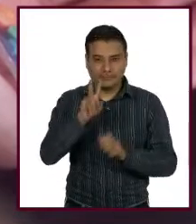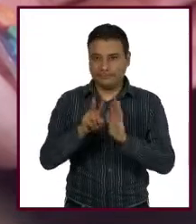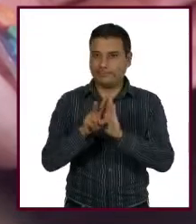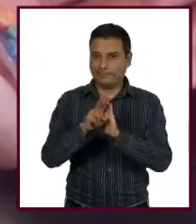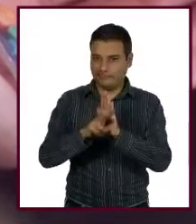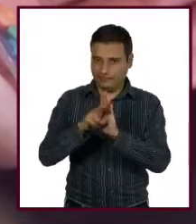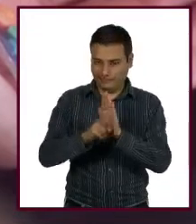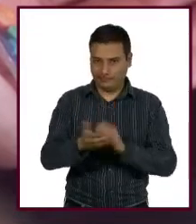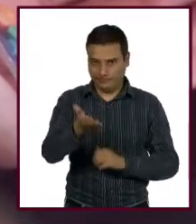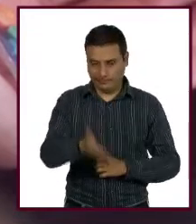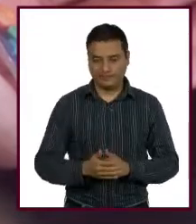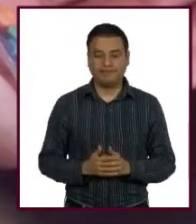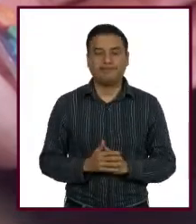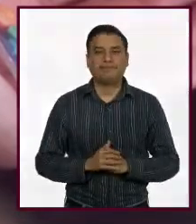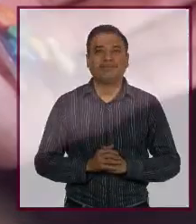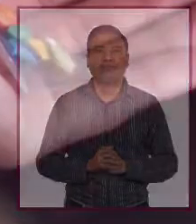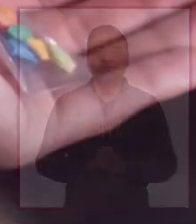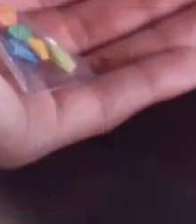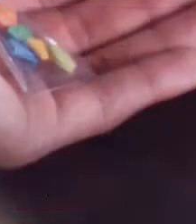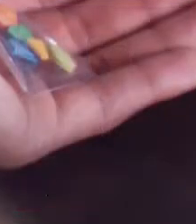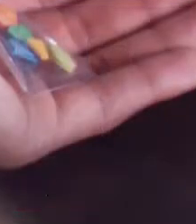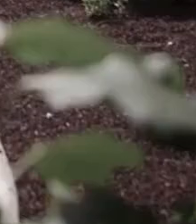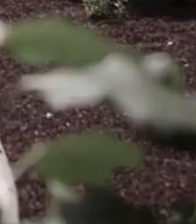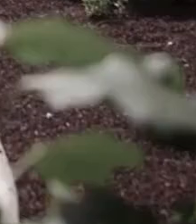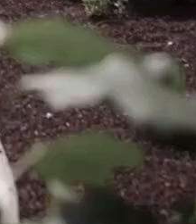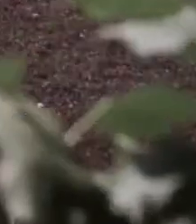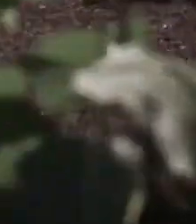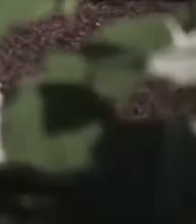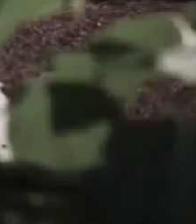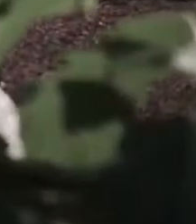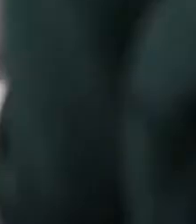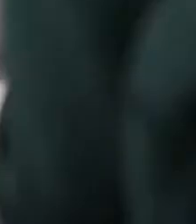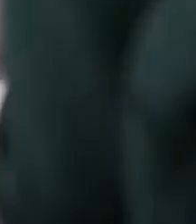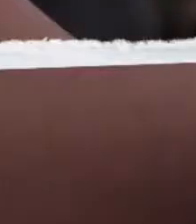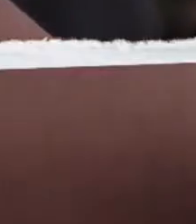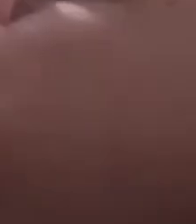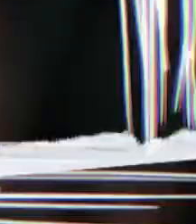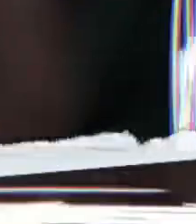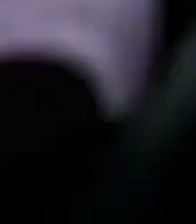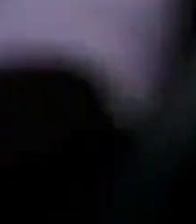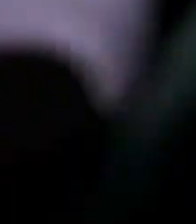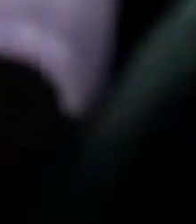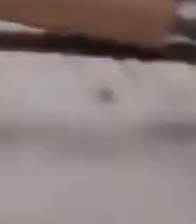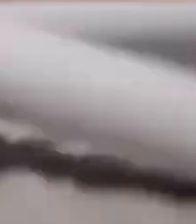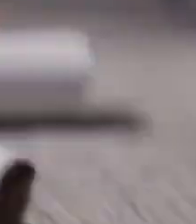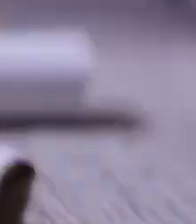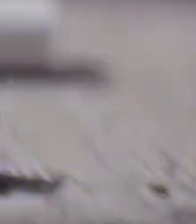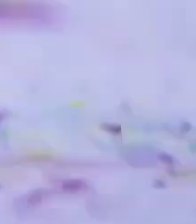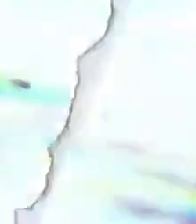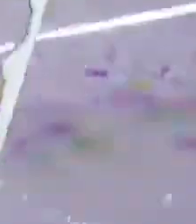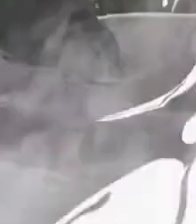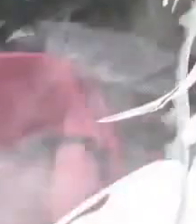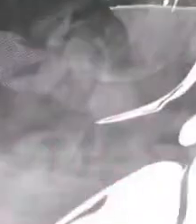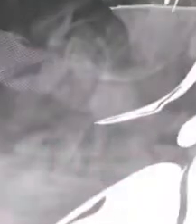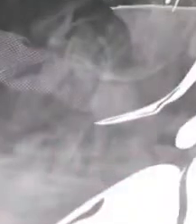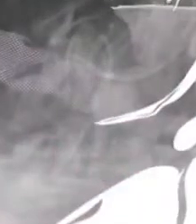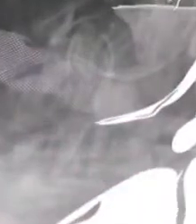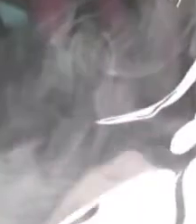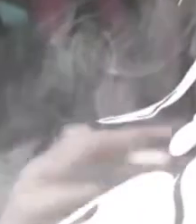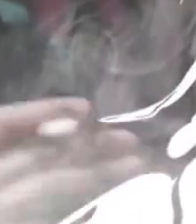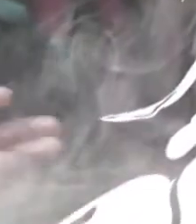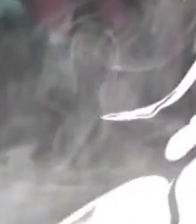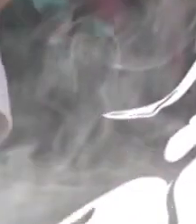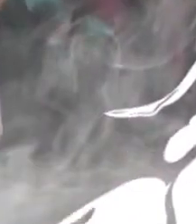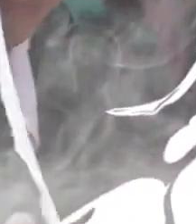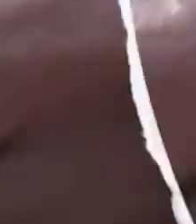acompáñame a ver la siguiente información. Los vapeadores pueden ser muy atractivos y fumar te hace sentir grande. Pero si